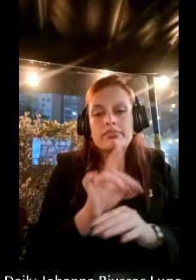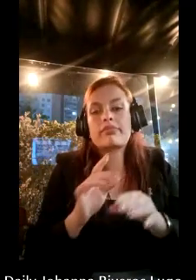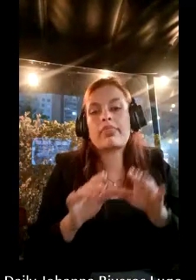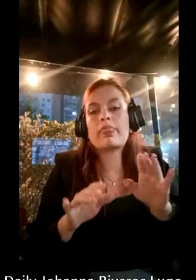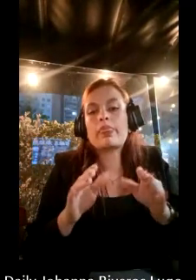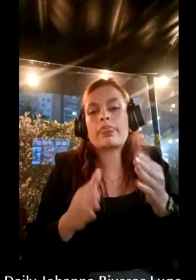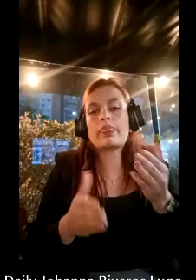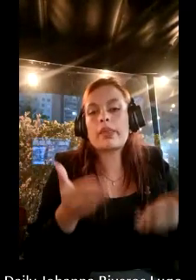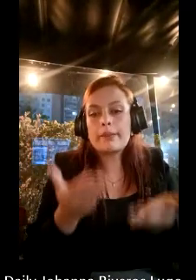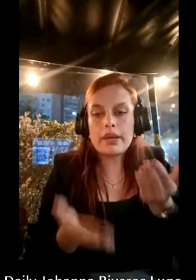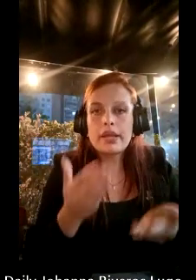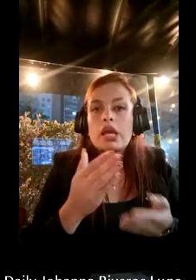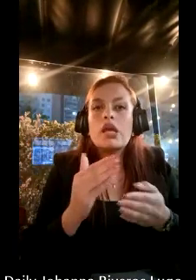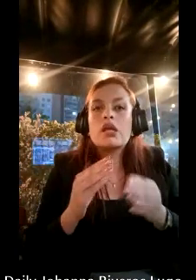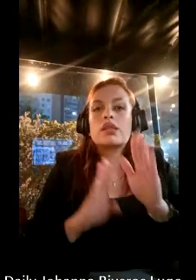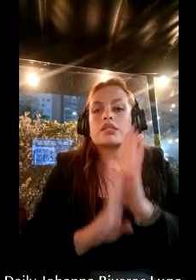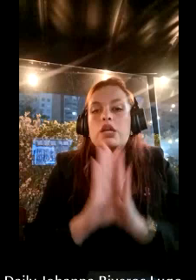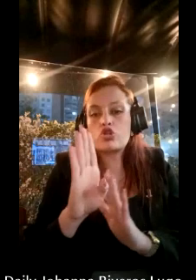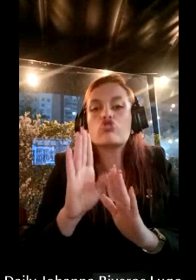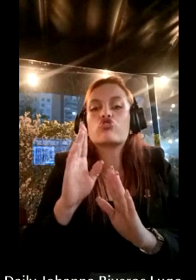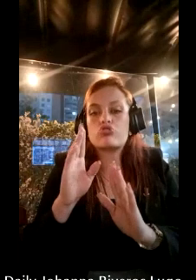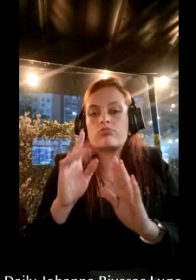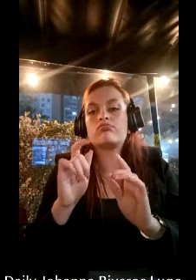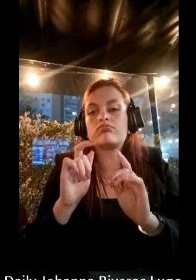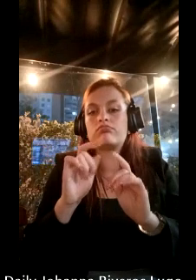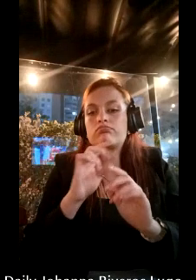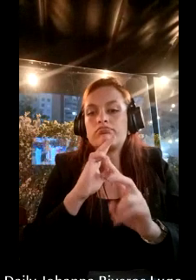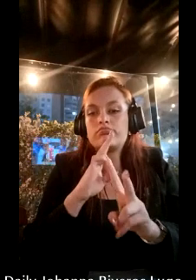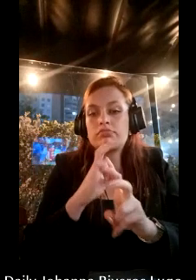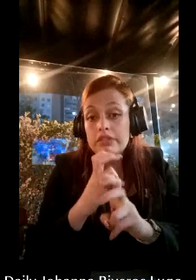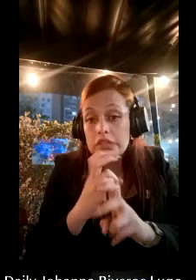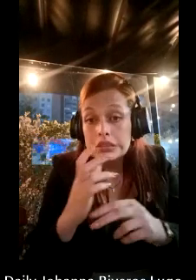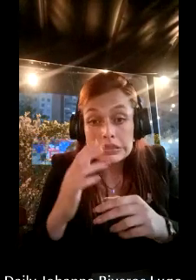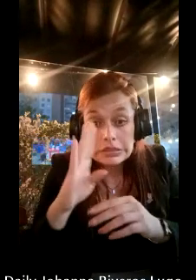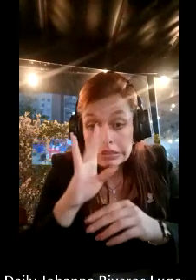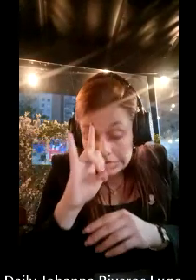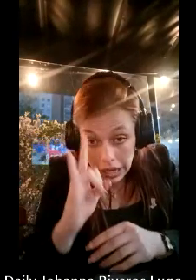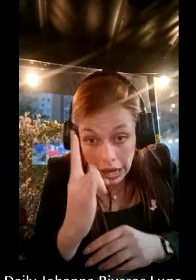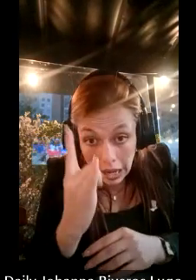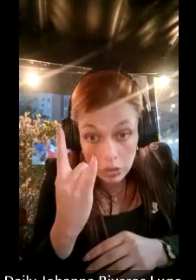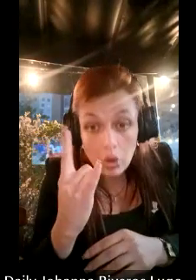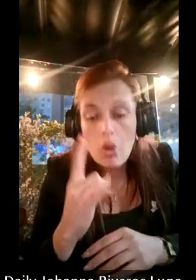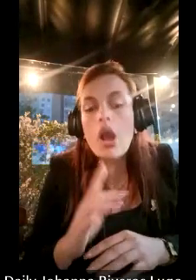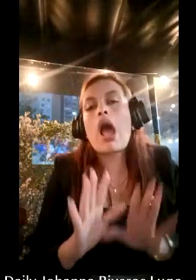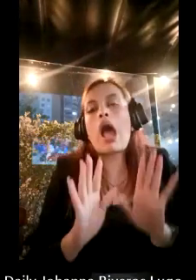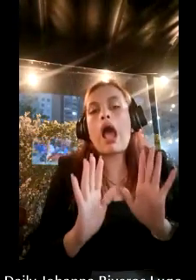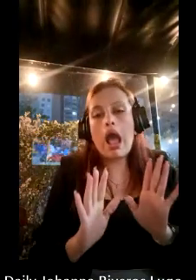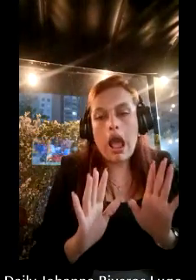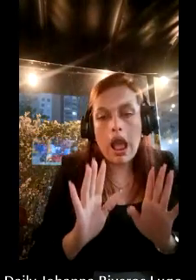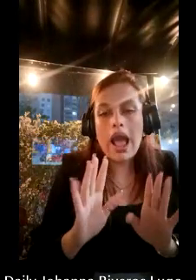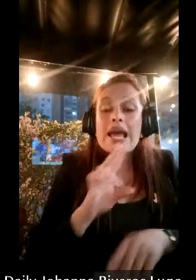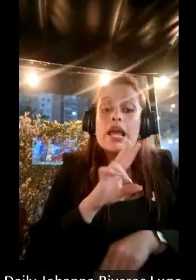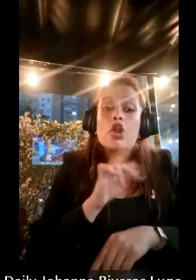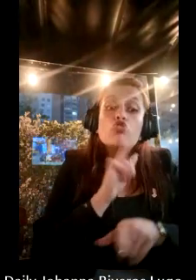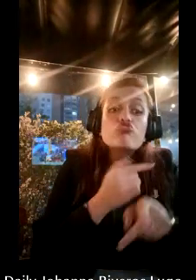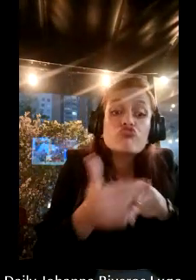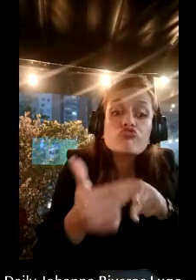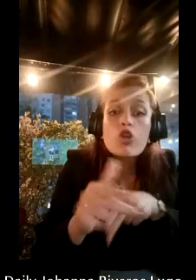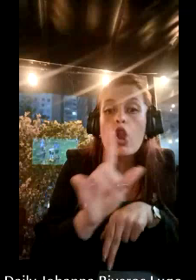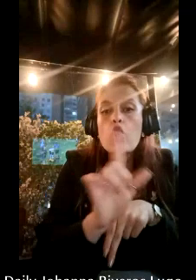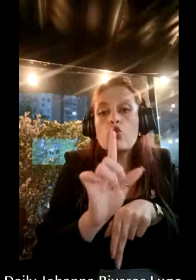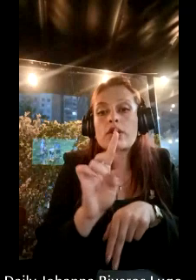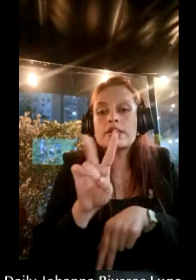resultados de aprendizaje. Si hay dudas o inquietudes, pues el próximo lunes a las 7 de la noche nos vamos a reunir y